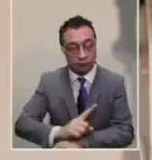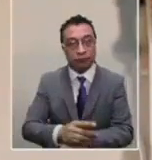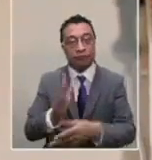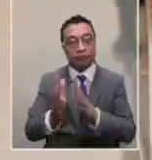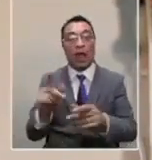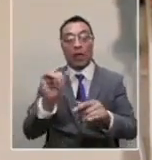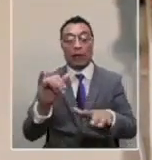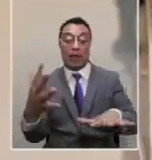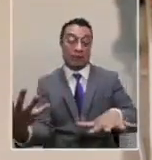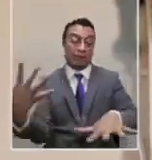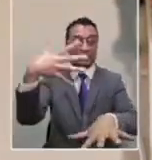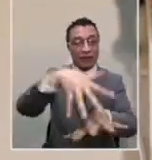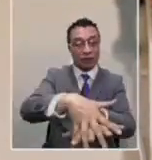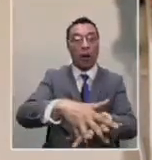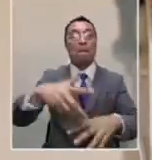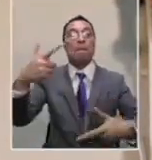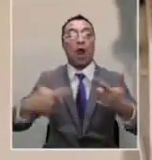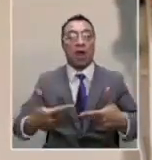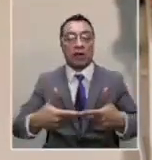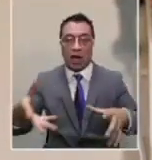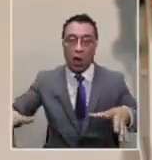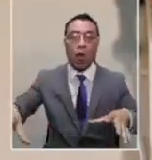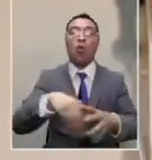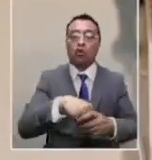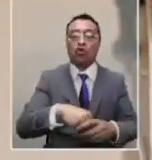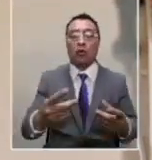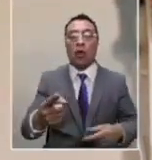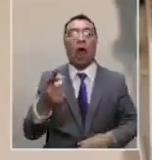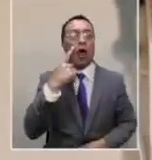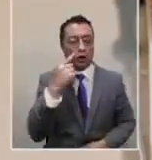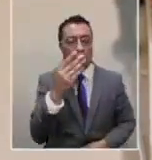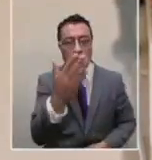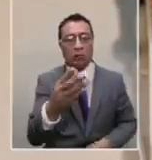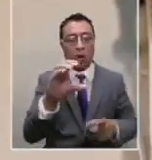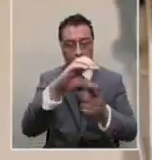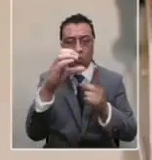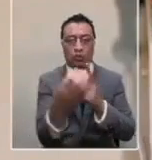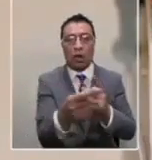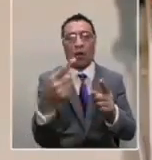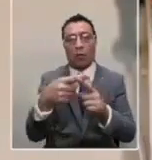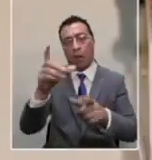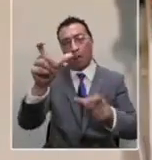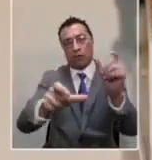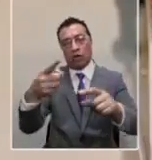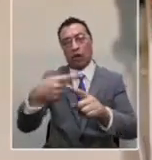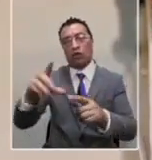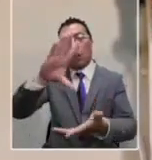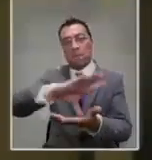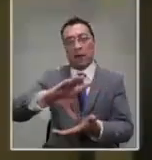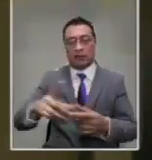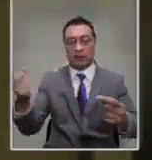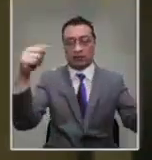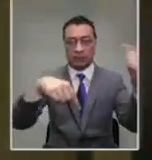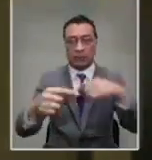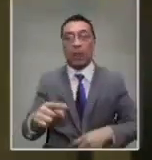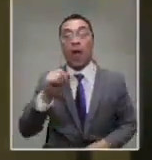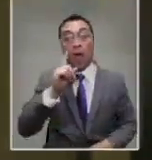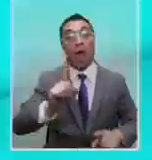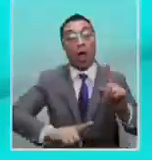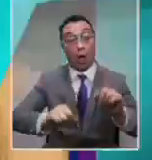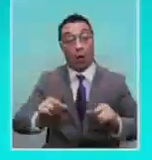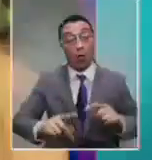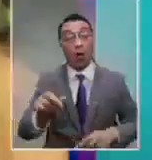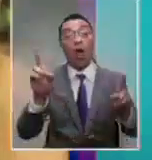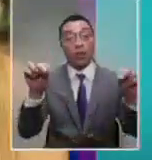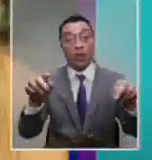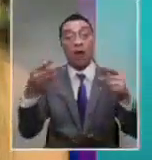plano de la integración o de las políticas de inclusión, reconocimiento interculturales de la población migrante. Ahora, hay ciertos